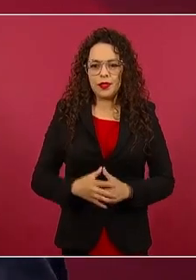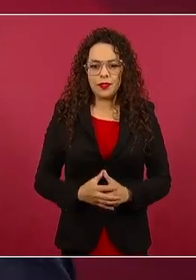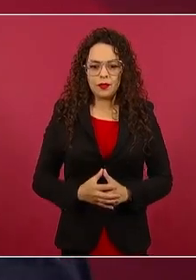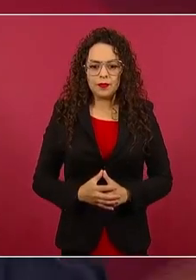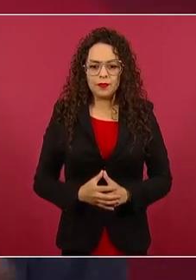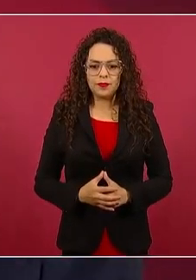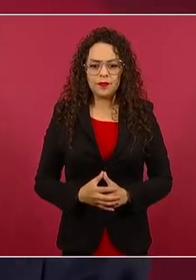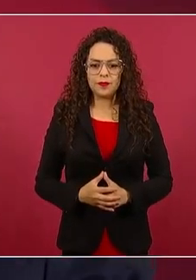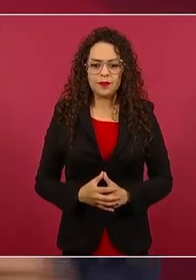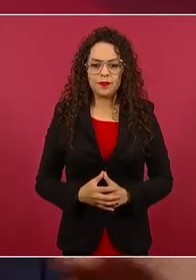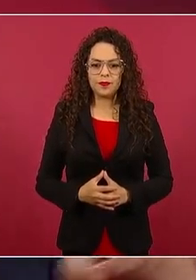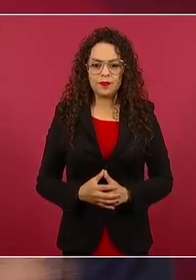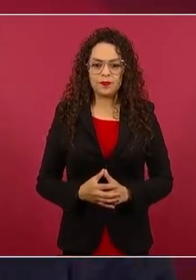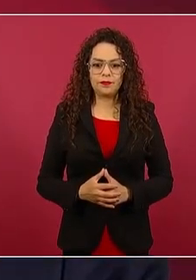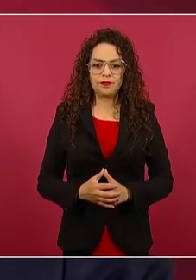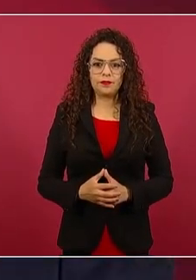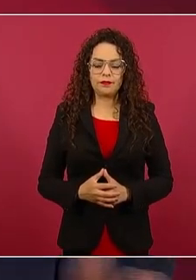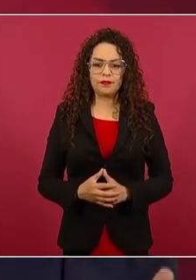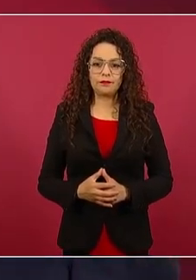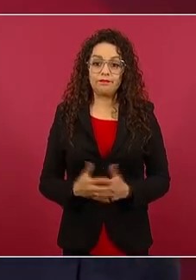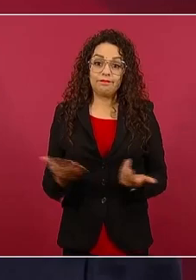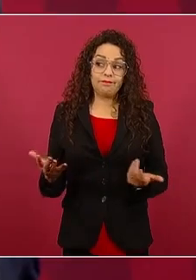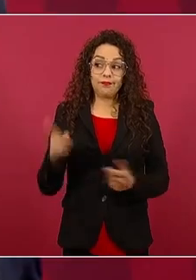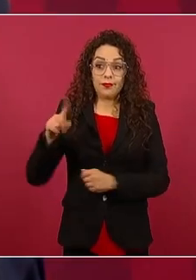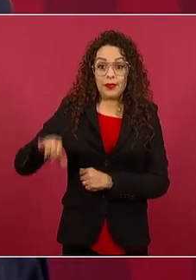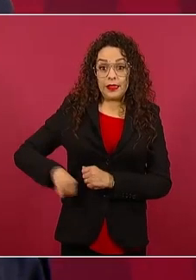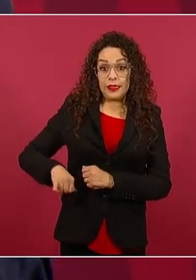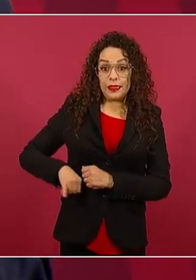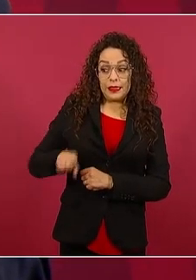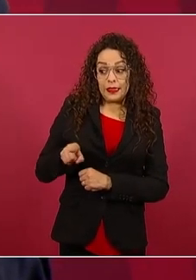Ya ven cómo cambian de chaqueta,